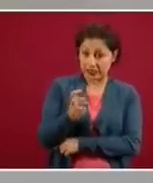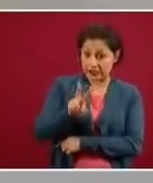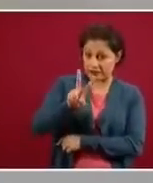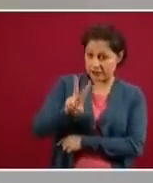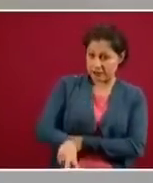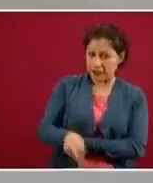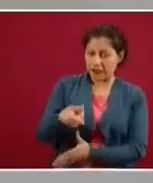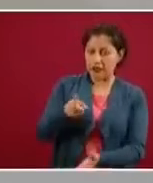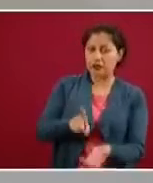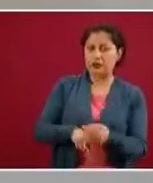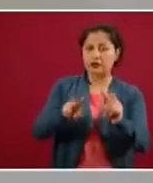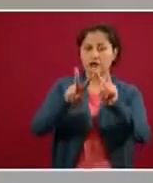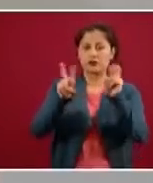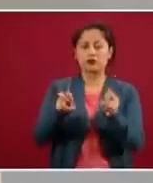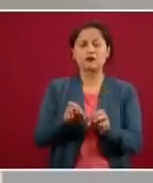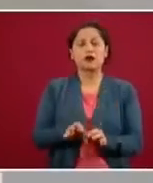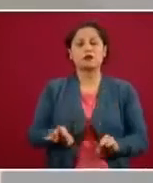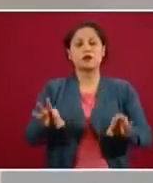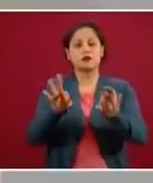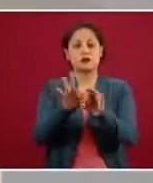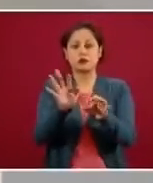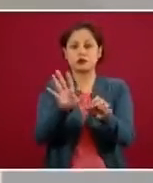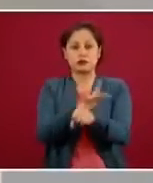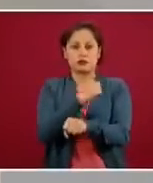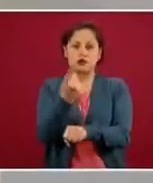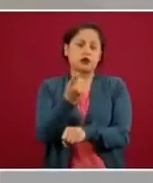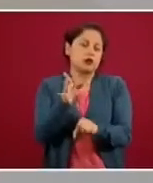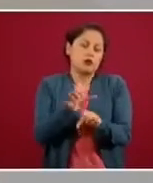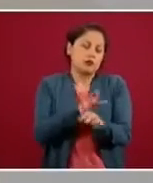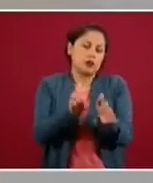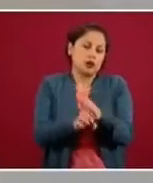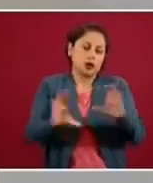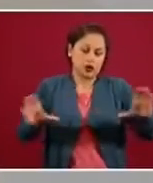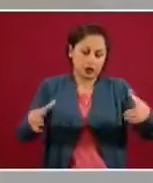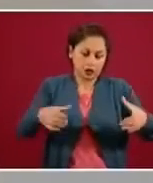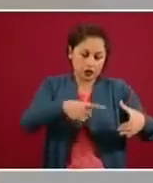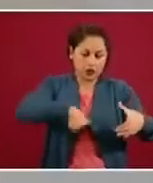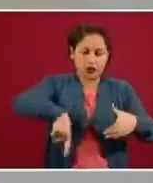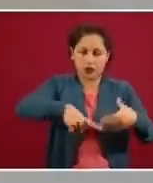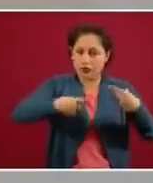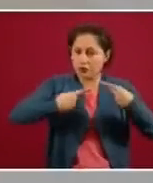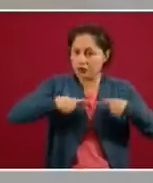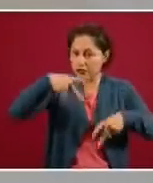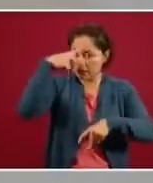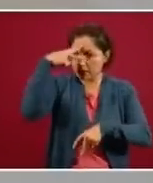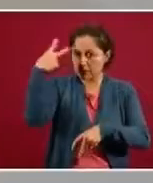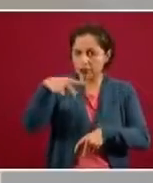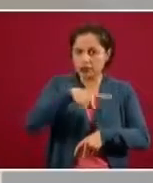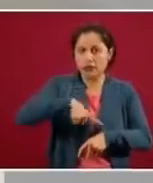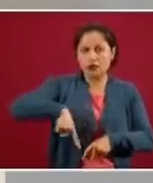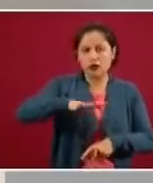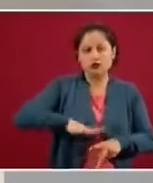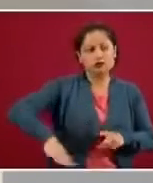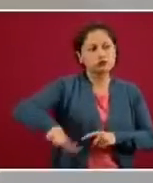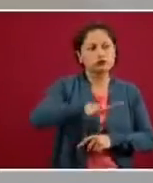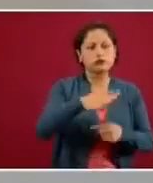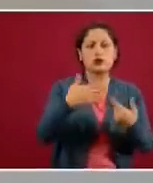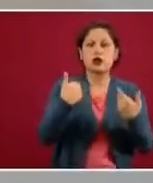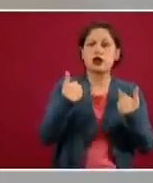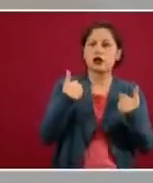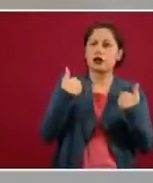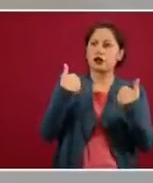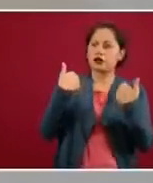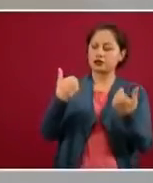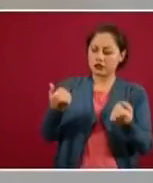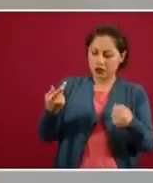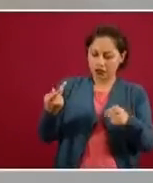caso la población mexicana, conozca cuál es el escenario al que se enfrenta y pueda tomar